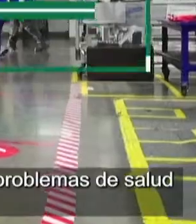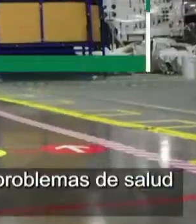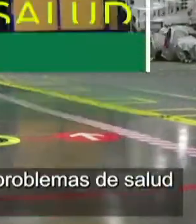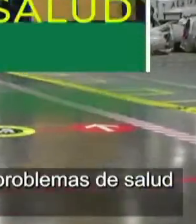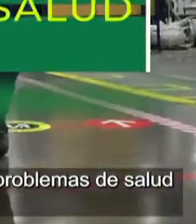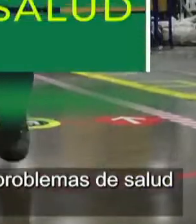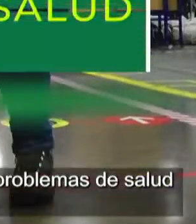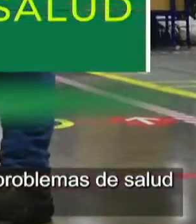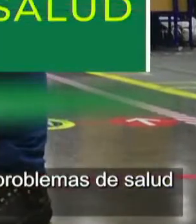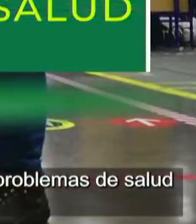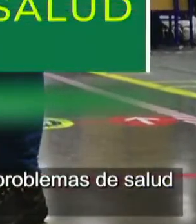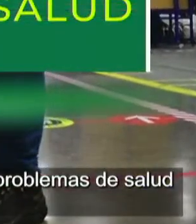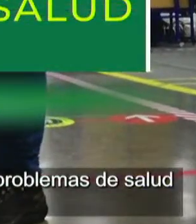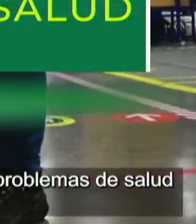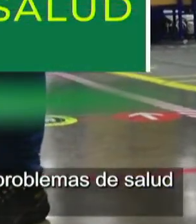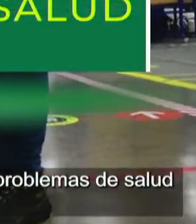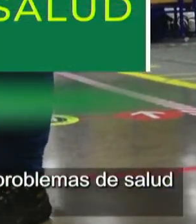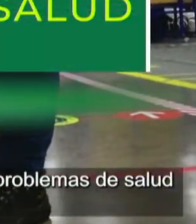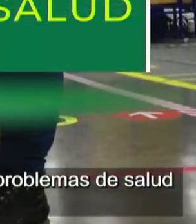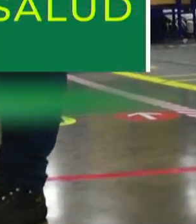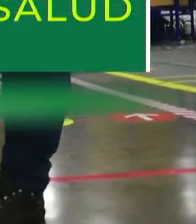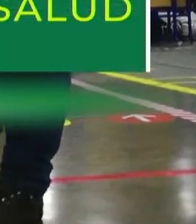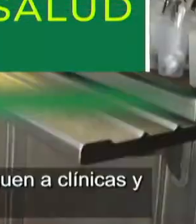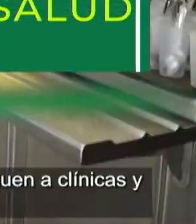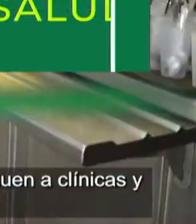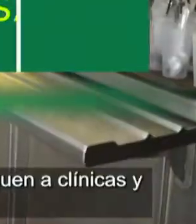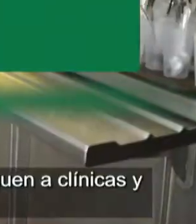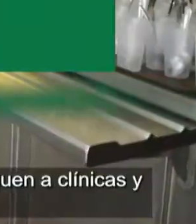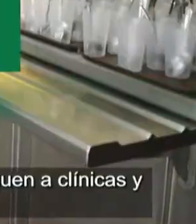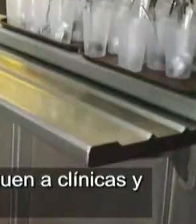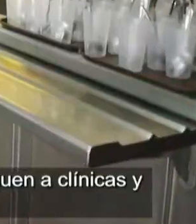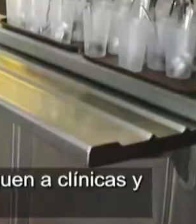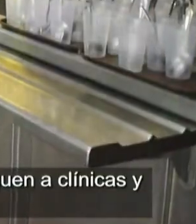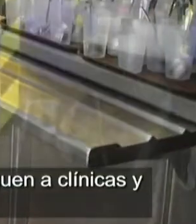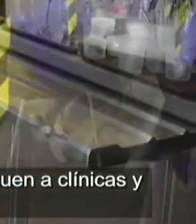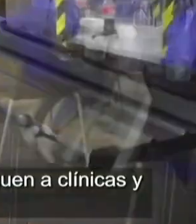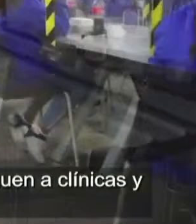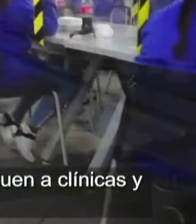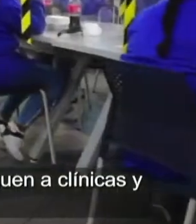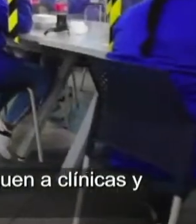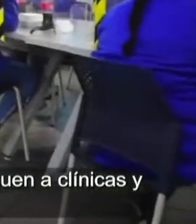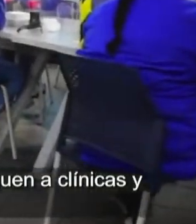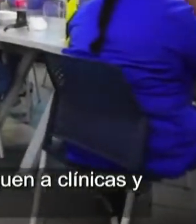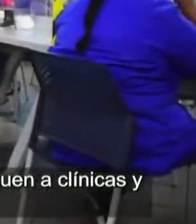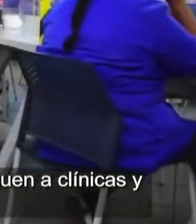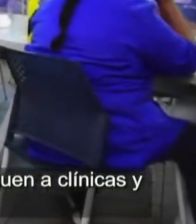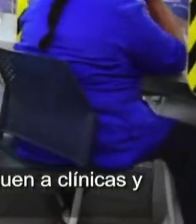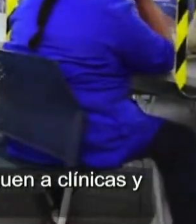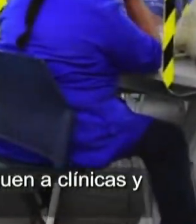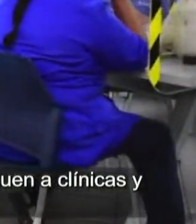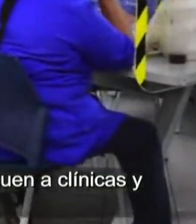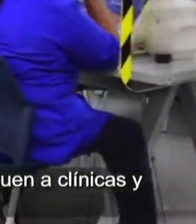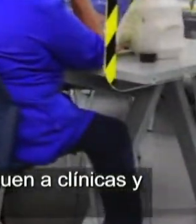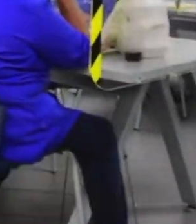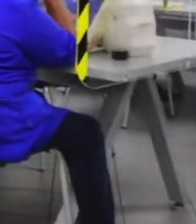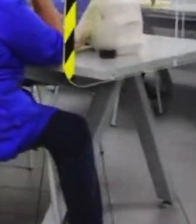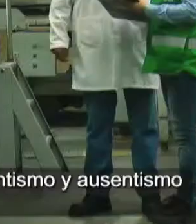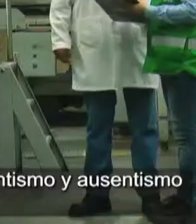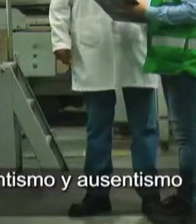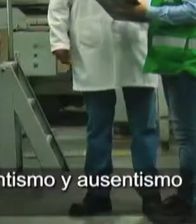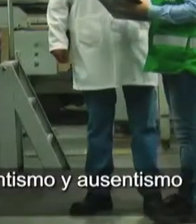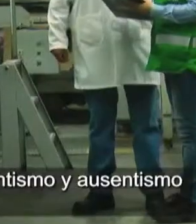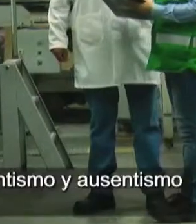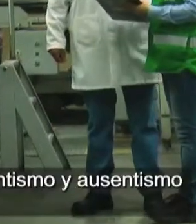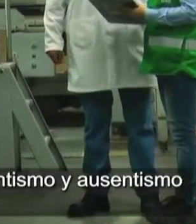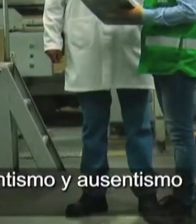podemos resolver los problemas de salud desde sus raíces, evitando que más personas enfermas lleguen a clínicas y hospitales, y